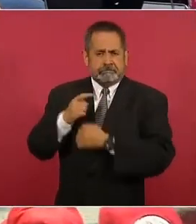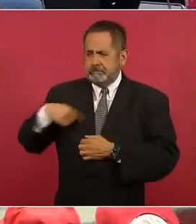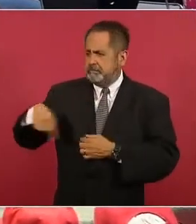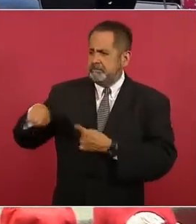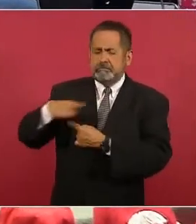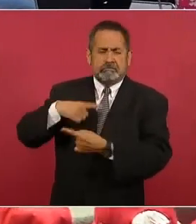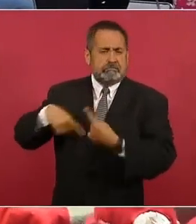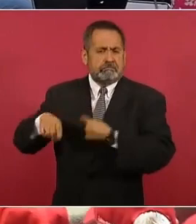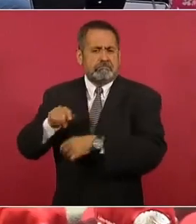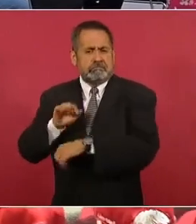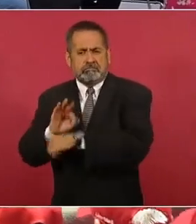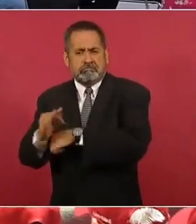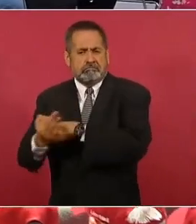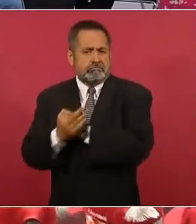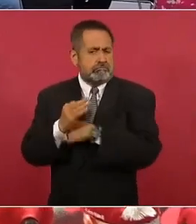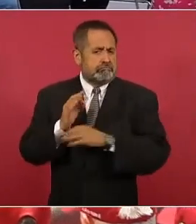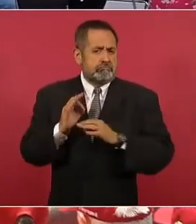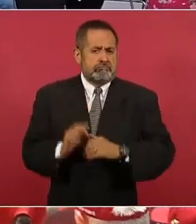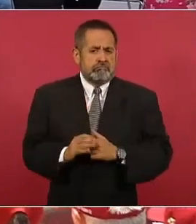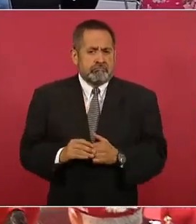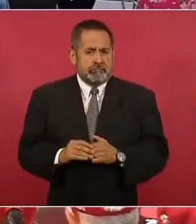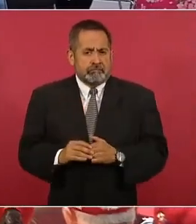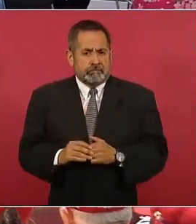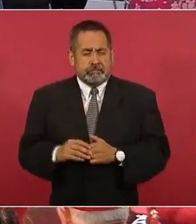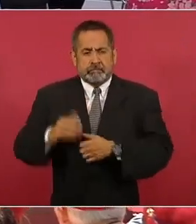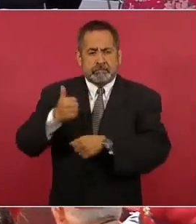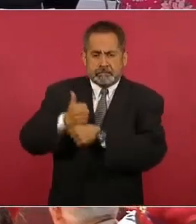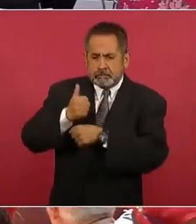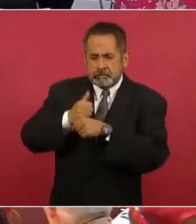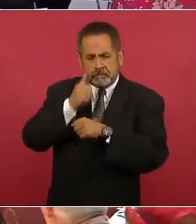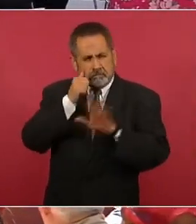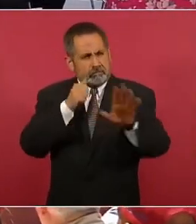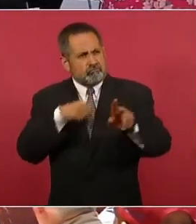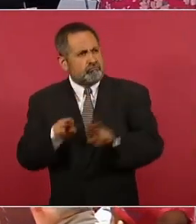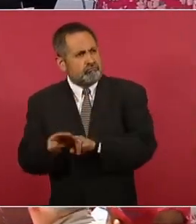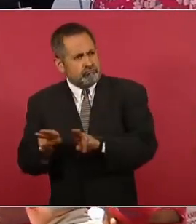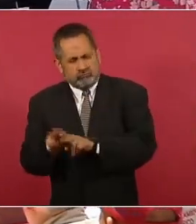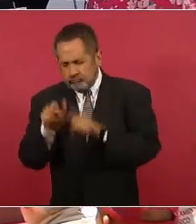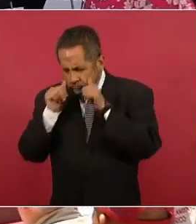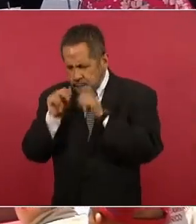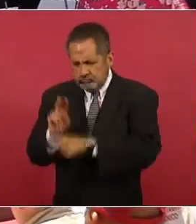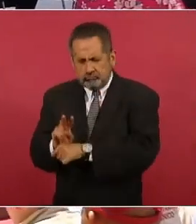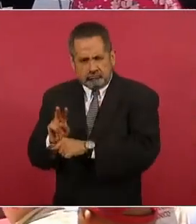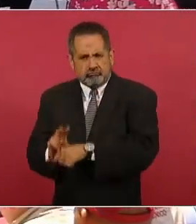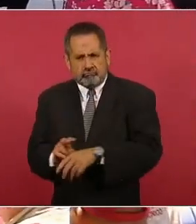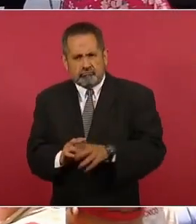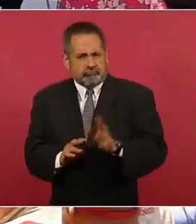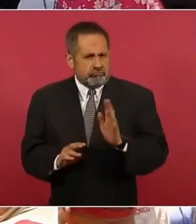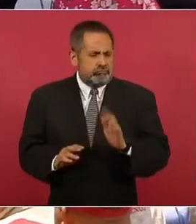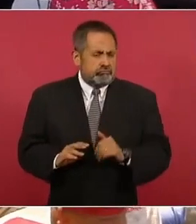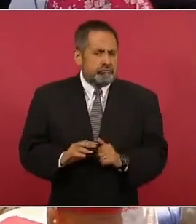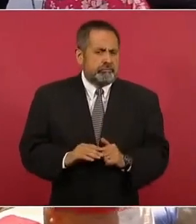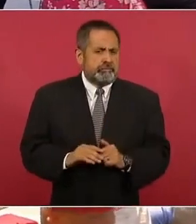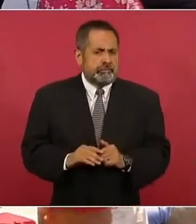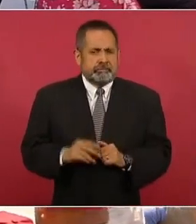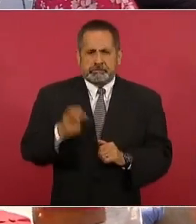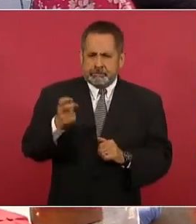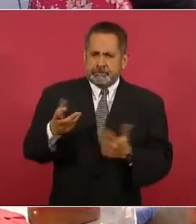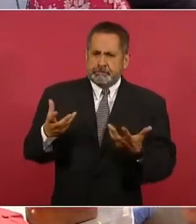otros, y los abuelos están pendientes de los nietos, y ahí